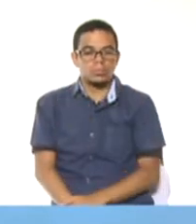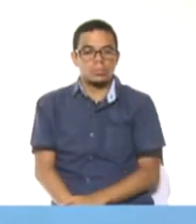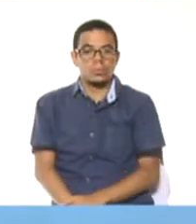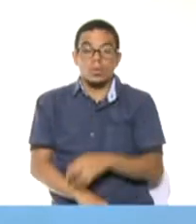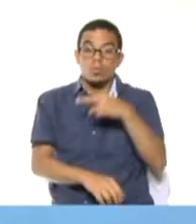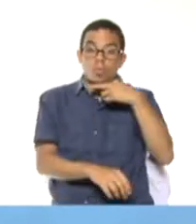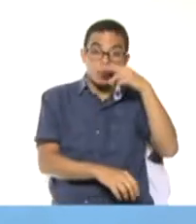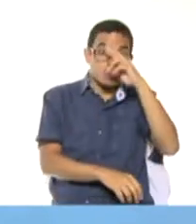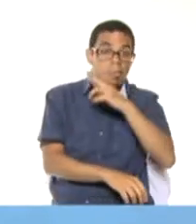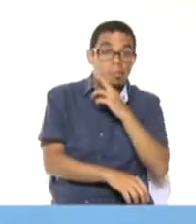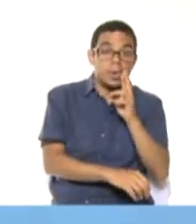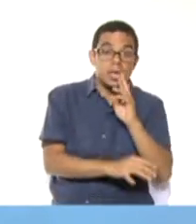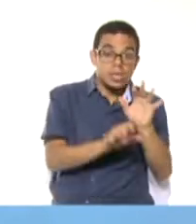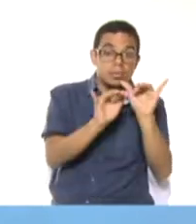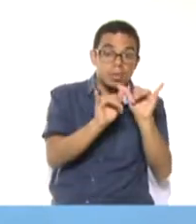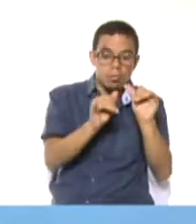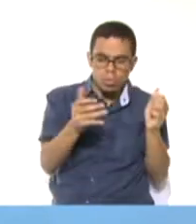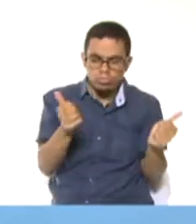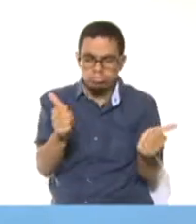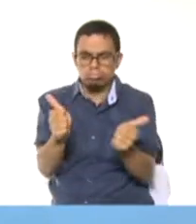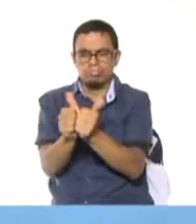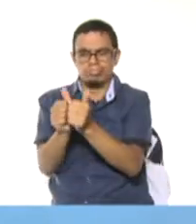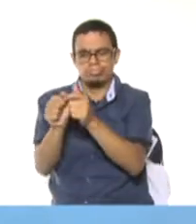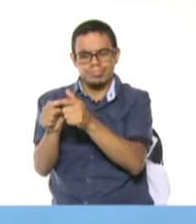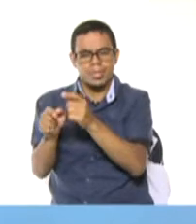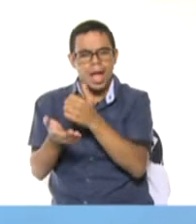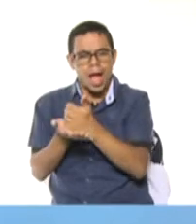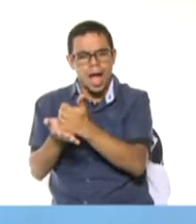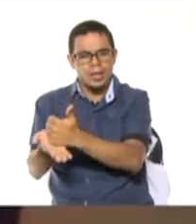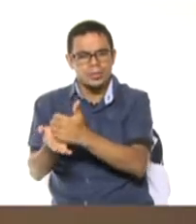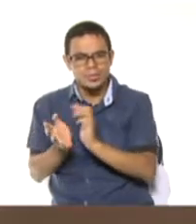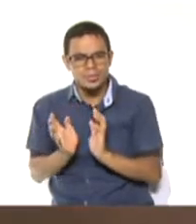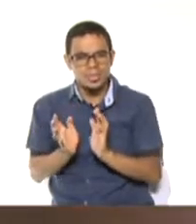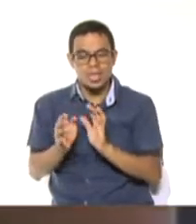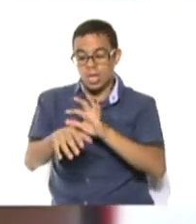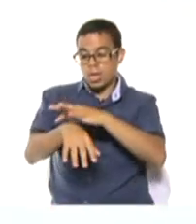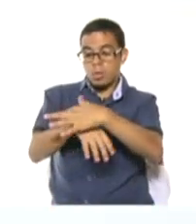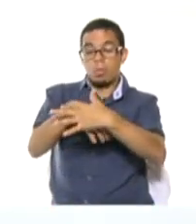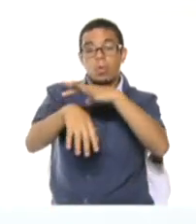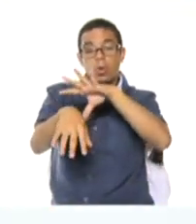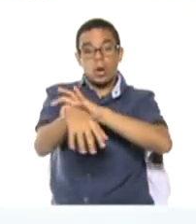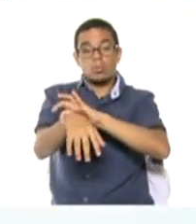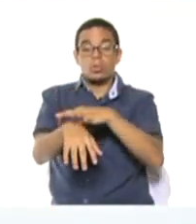elaborar, puede ser un collar o una pulsera.